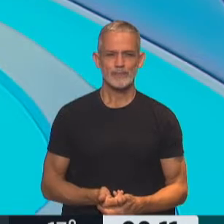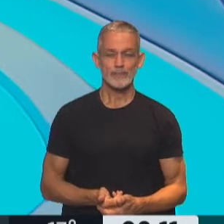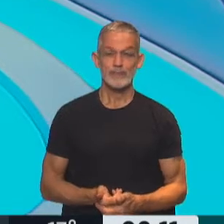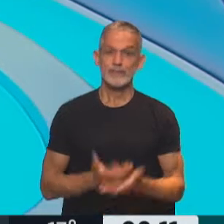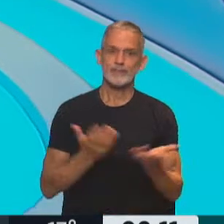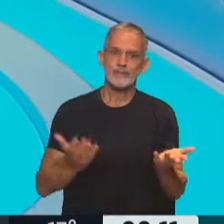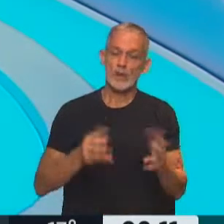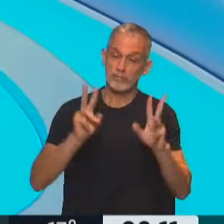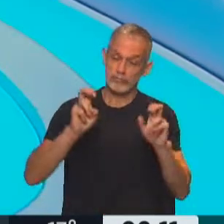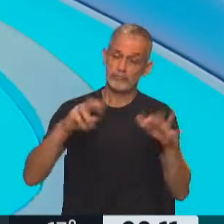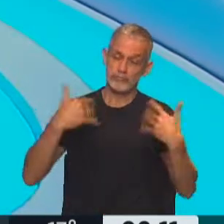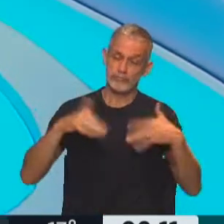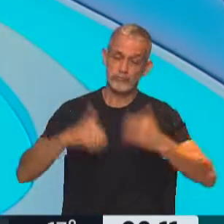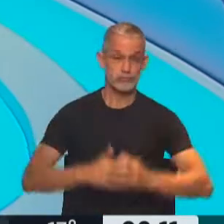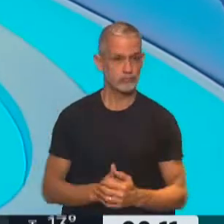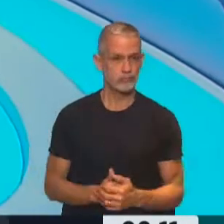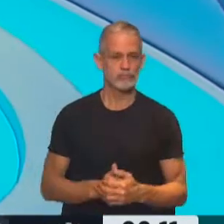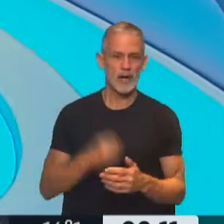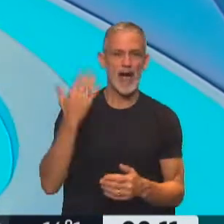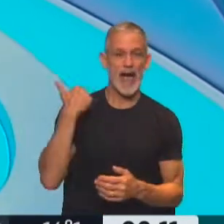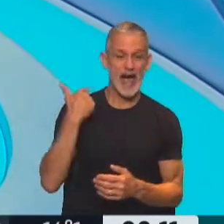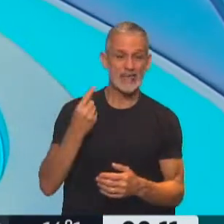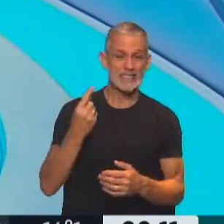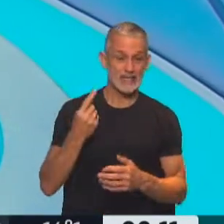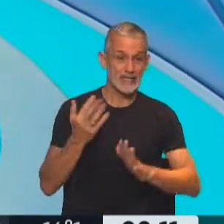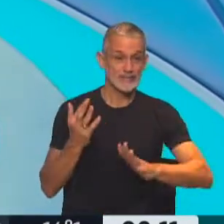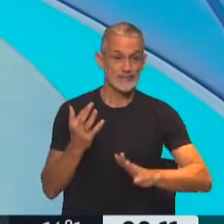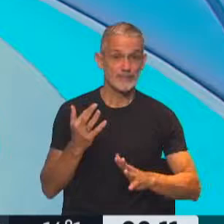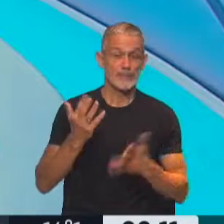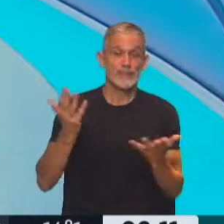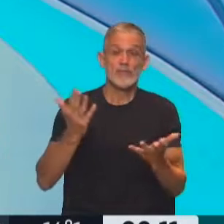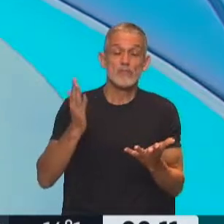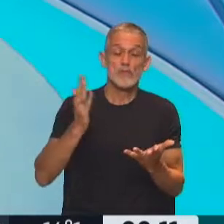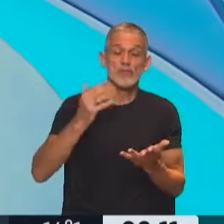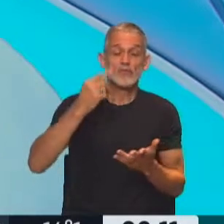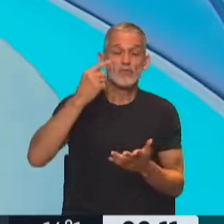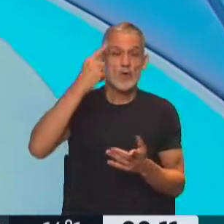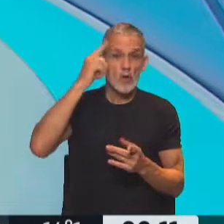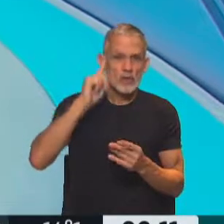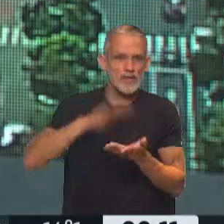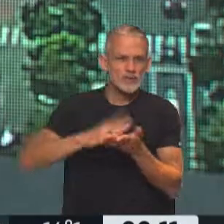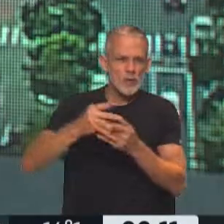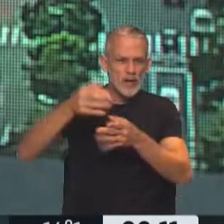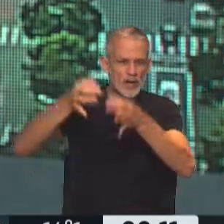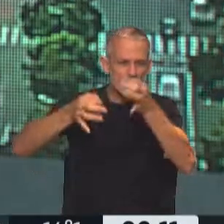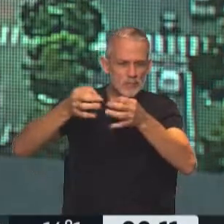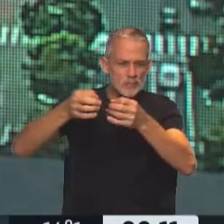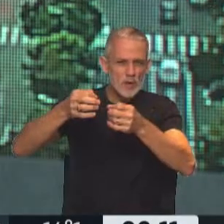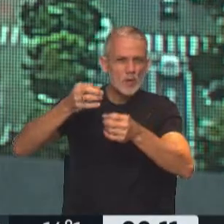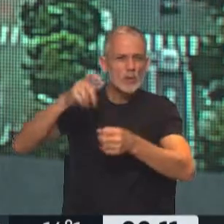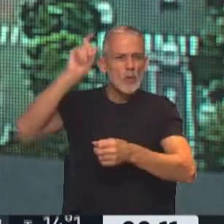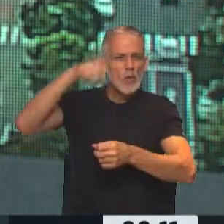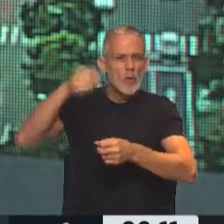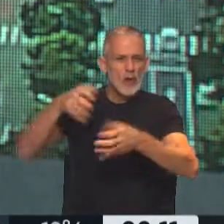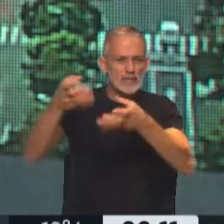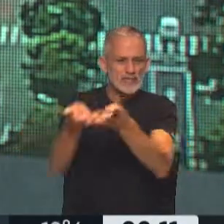Bueno, muy bien. ¿Qué tema, Néstor? En la jornada de ayer me parece que el que no sabía de la existencia del Consejo de la Magistratura en la República Argentina, no tenía mucha